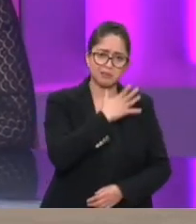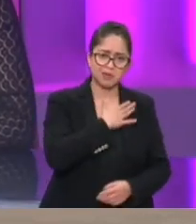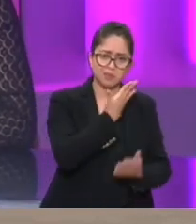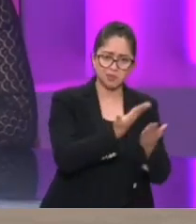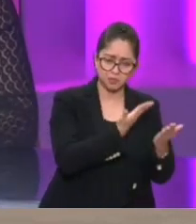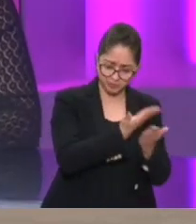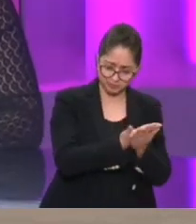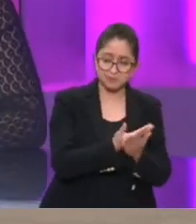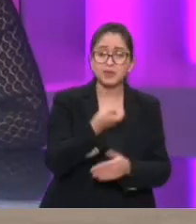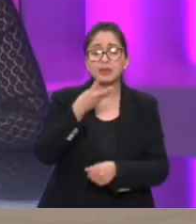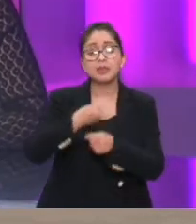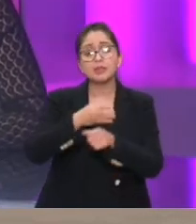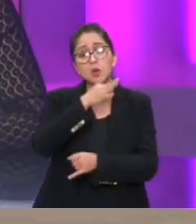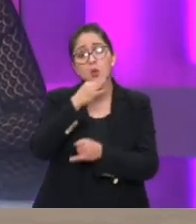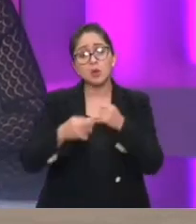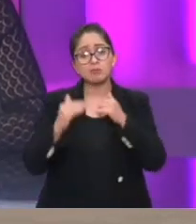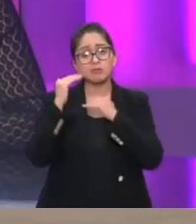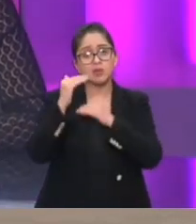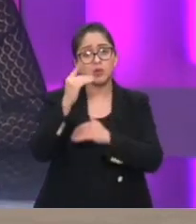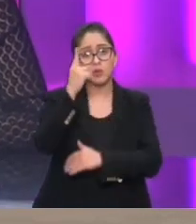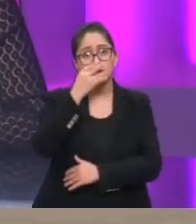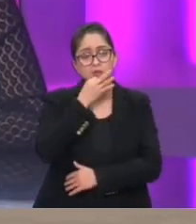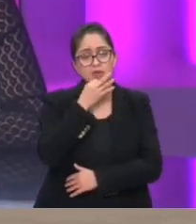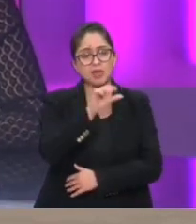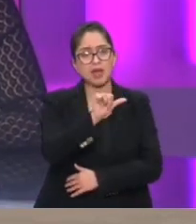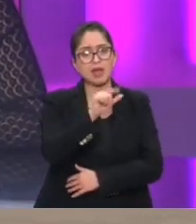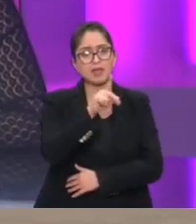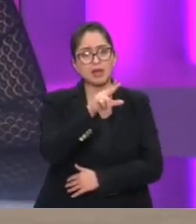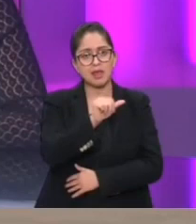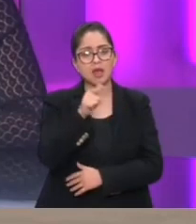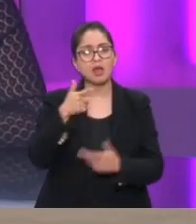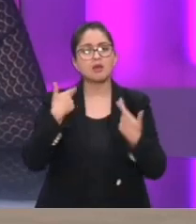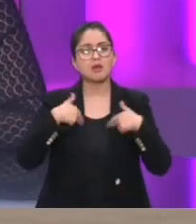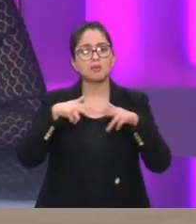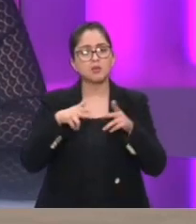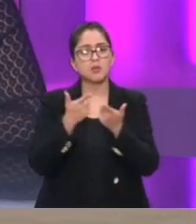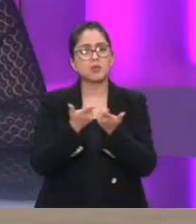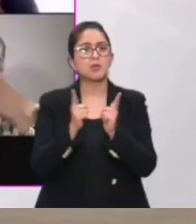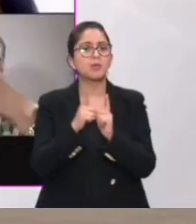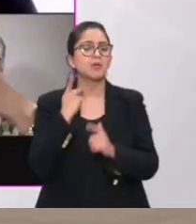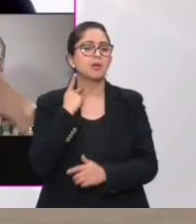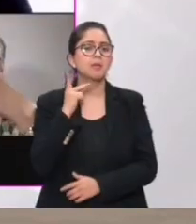última participación, hasta por un minuto, con Andrea Rocha, del PRD.